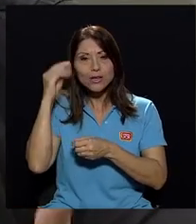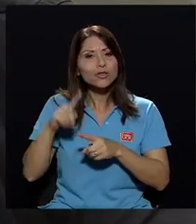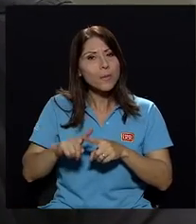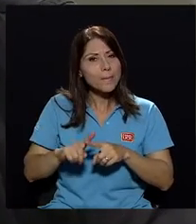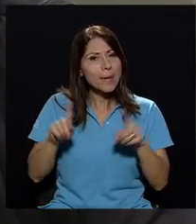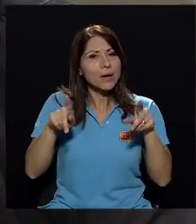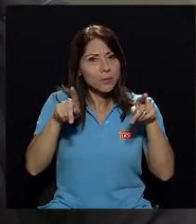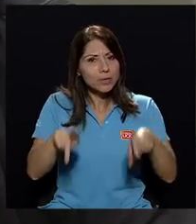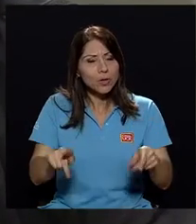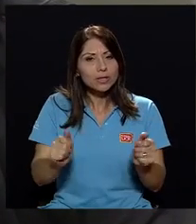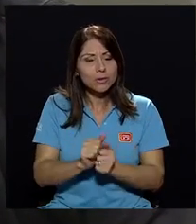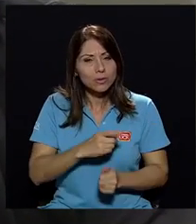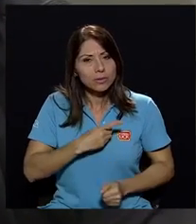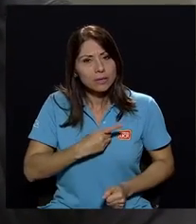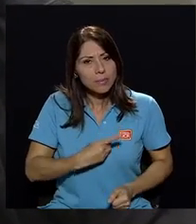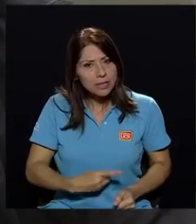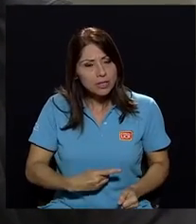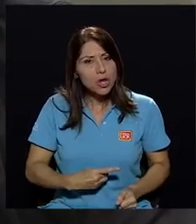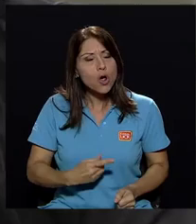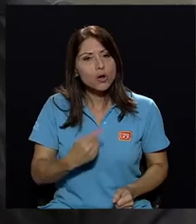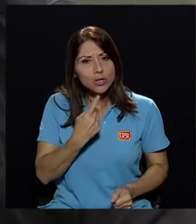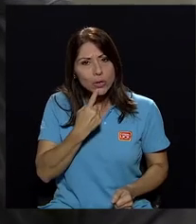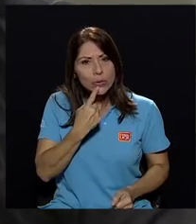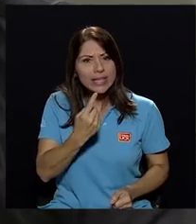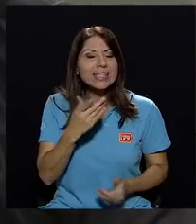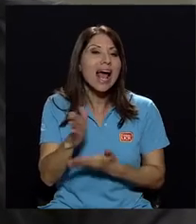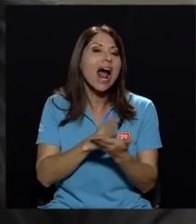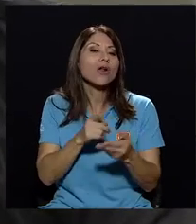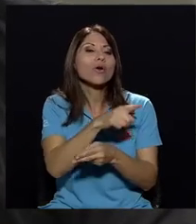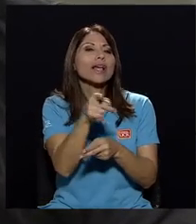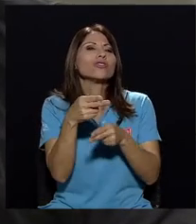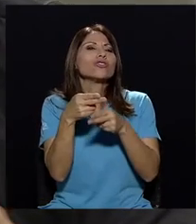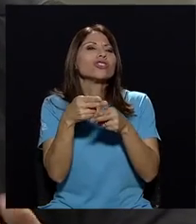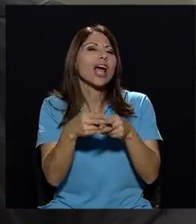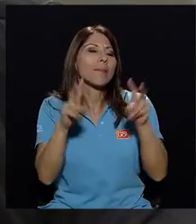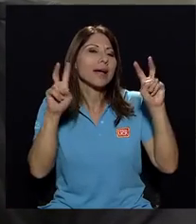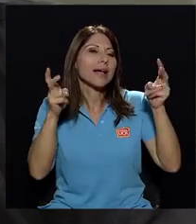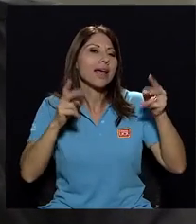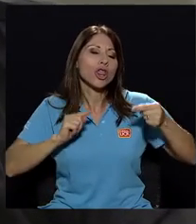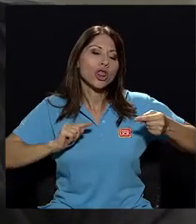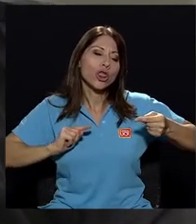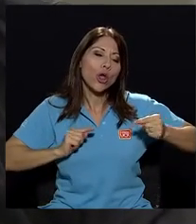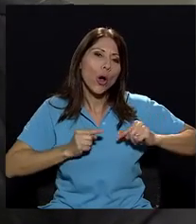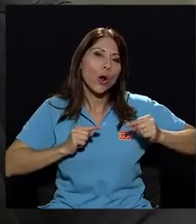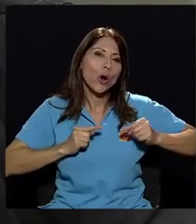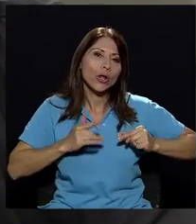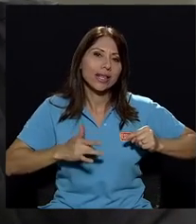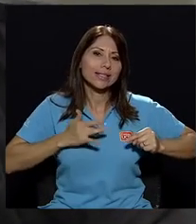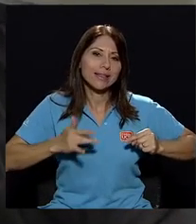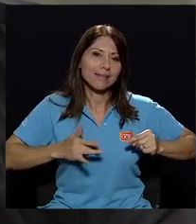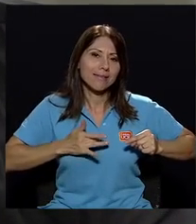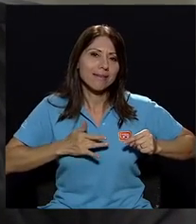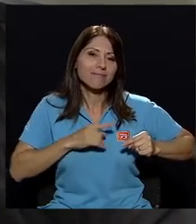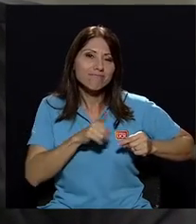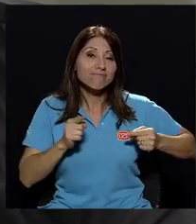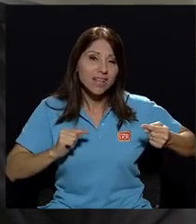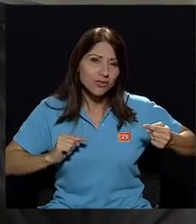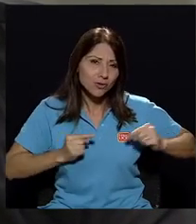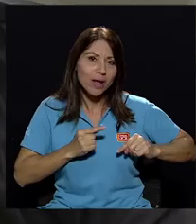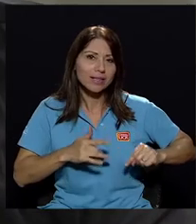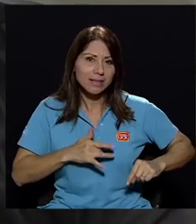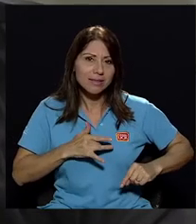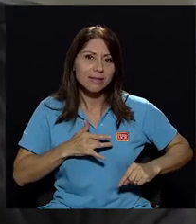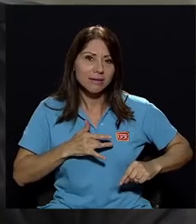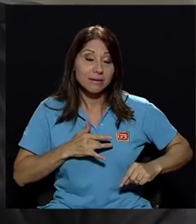que las personas que están con depresión lo refieren, es algo que ellos llaman dolor de sentir. Les duele sentir.